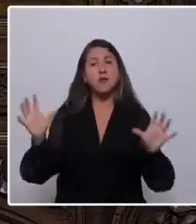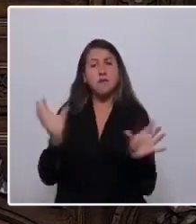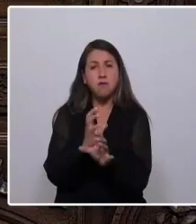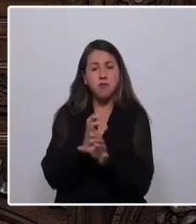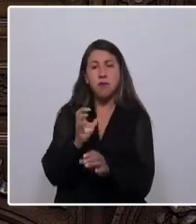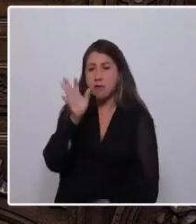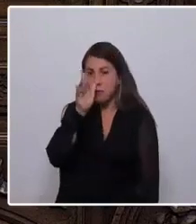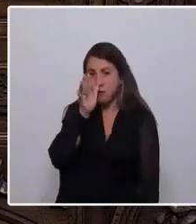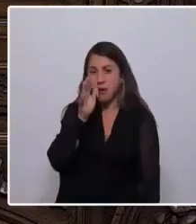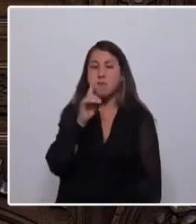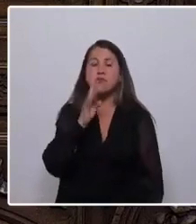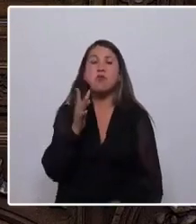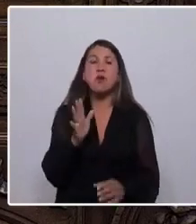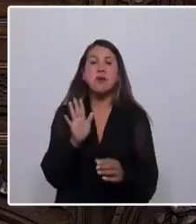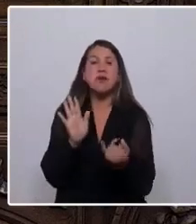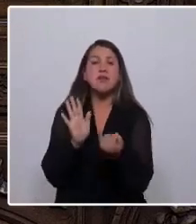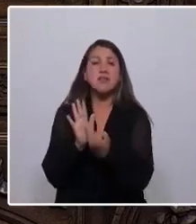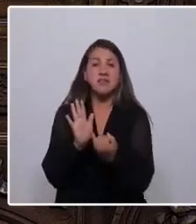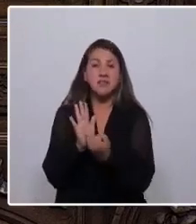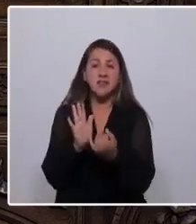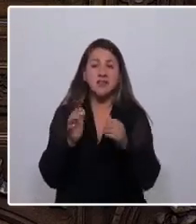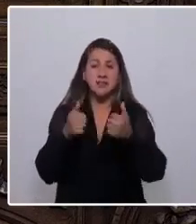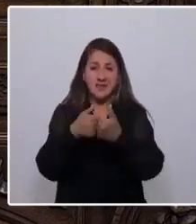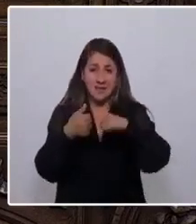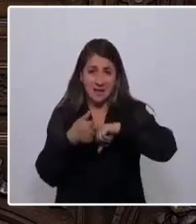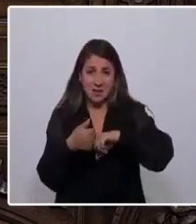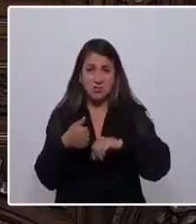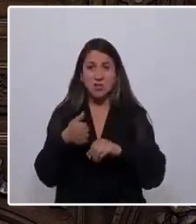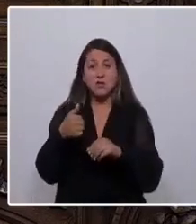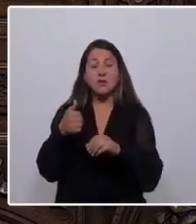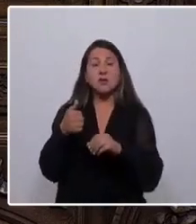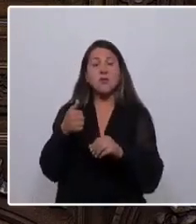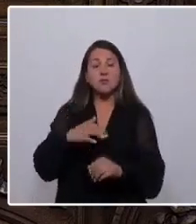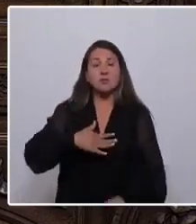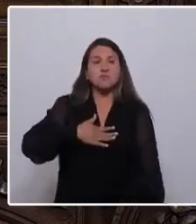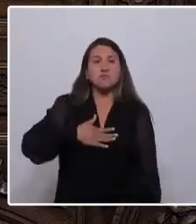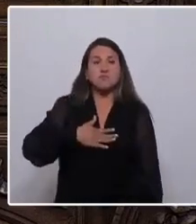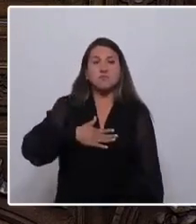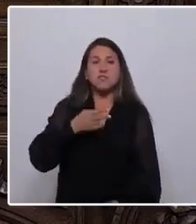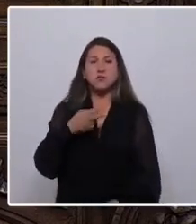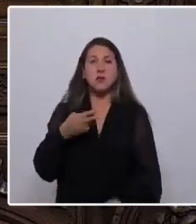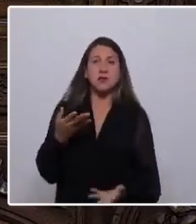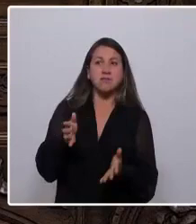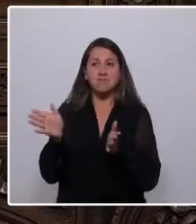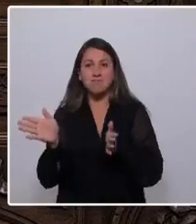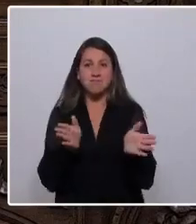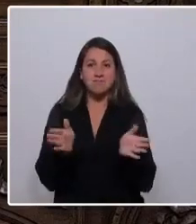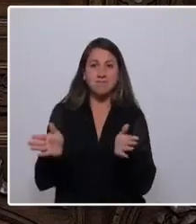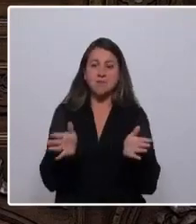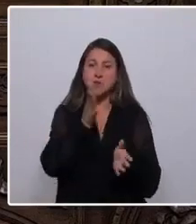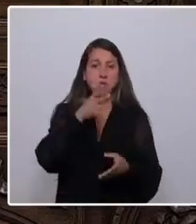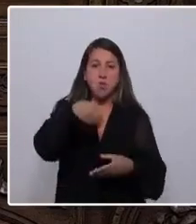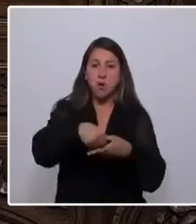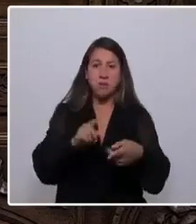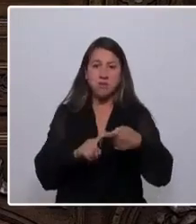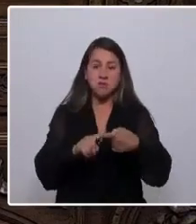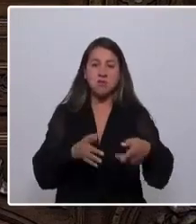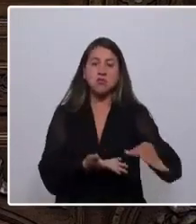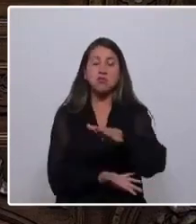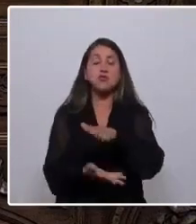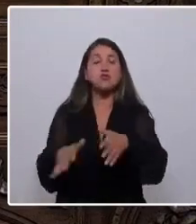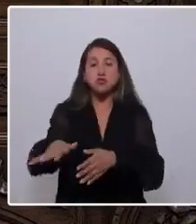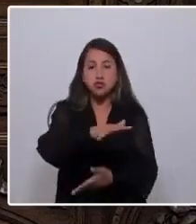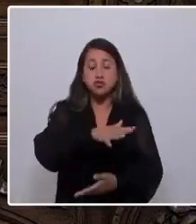su identidad de género, su orientación sexual, y que sienten que en esta sociedad no hay lugar para ellas y ellos, a los